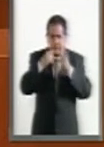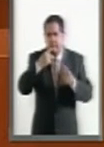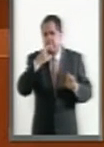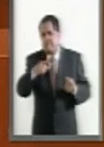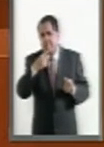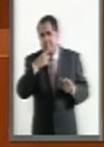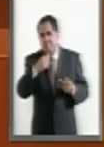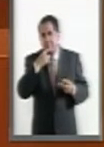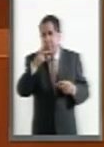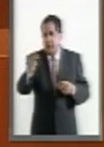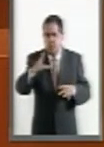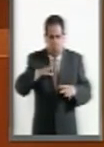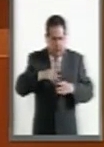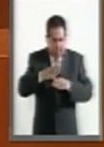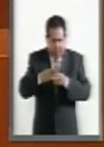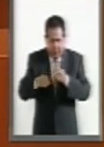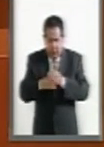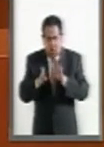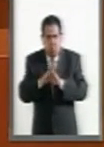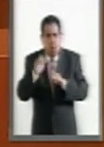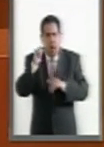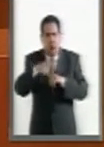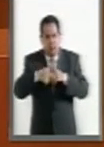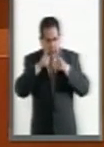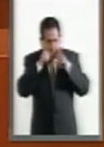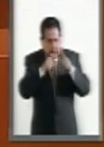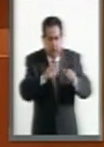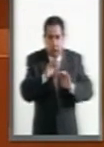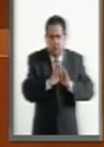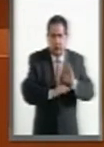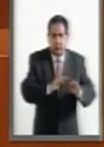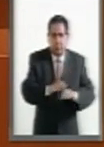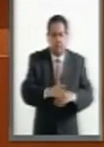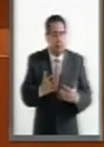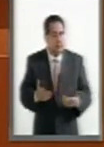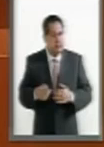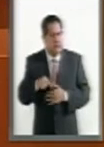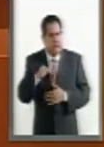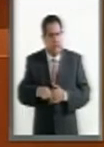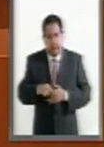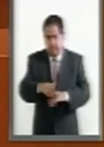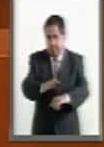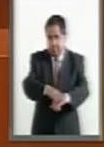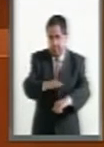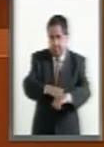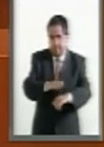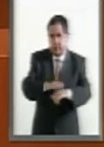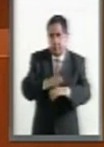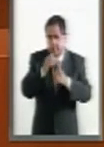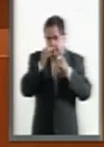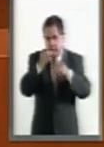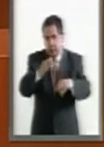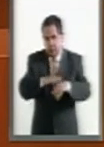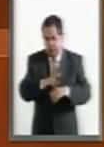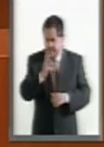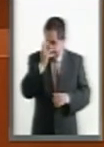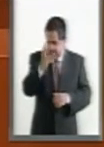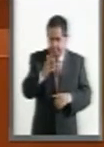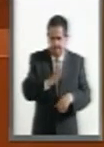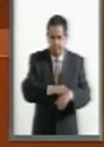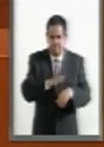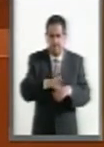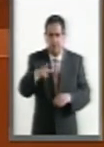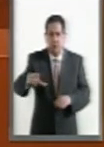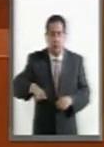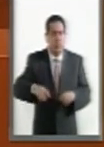de recursos materiales para la atención. Desde aquí hago un llamado estricto al gobierno